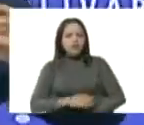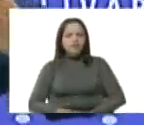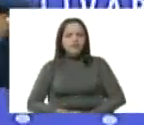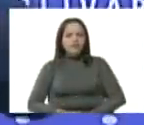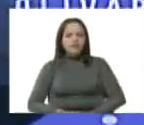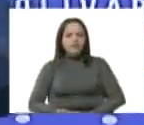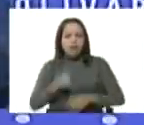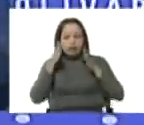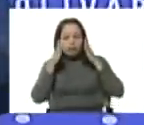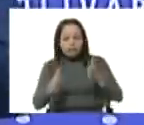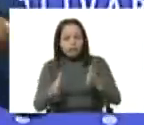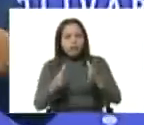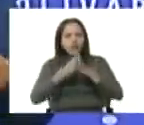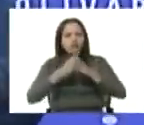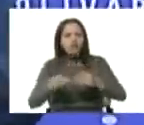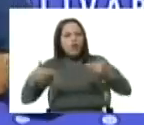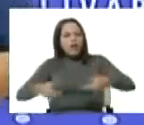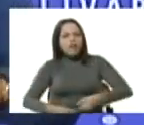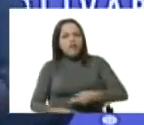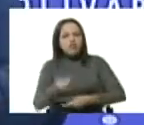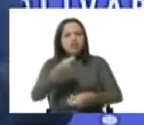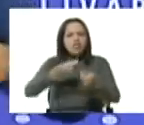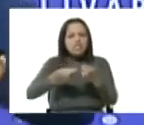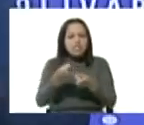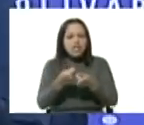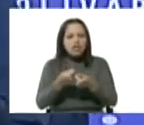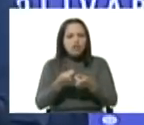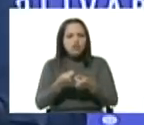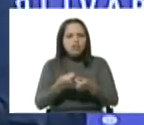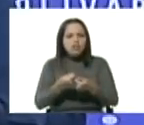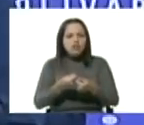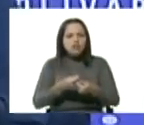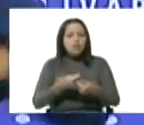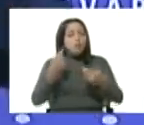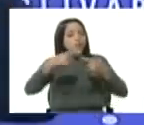concentrar todos los esfuerzos, recursos, esfuerzos, maquinaria,